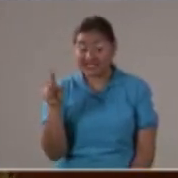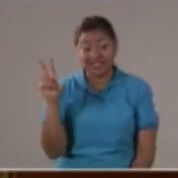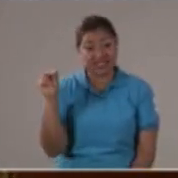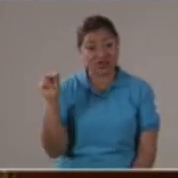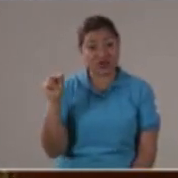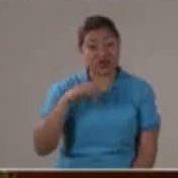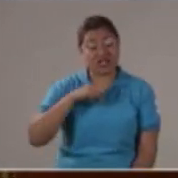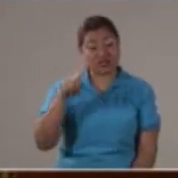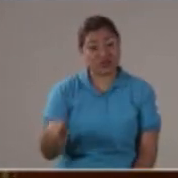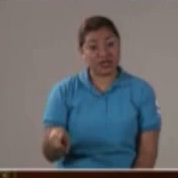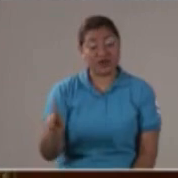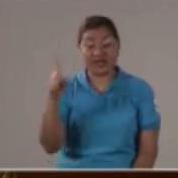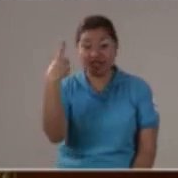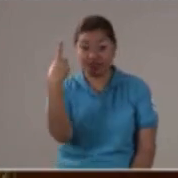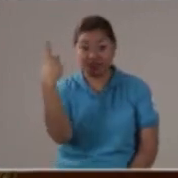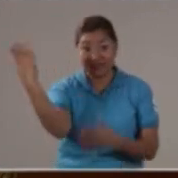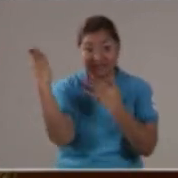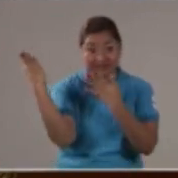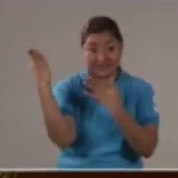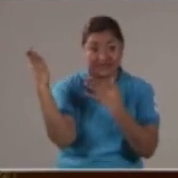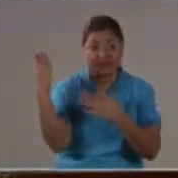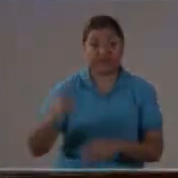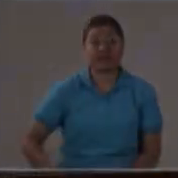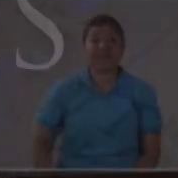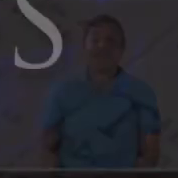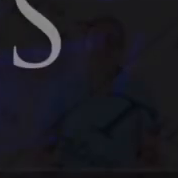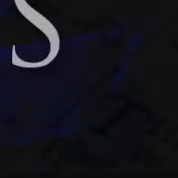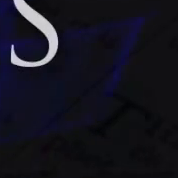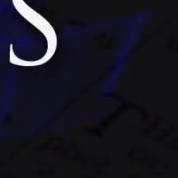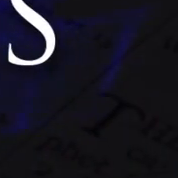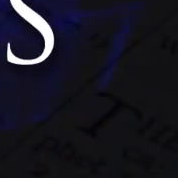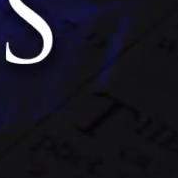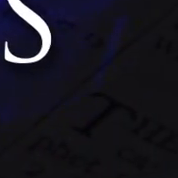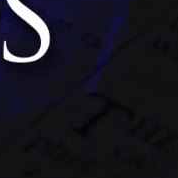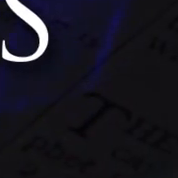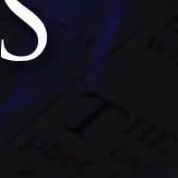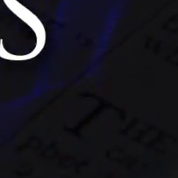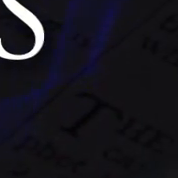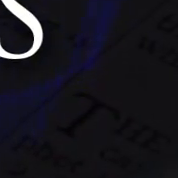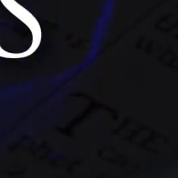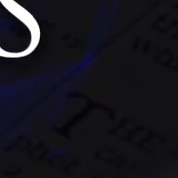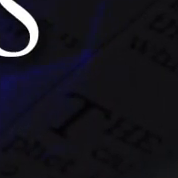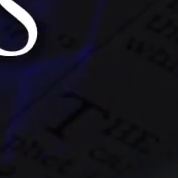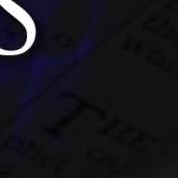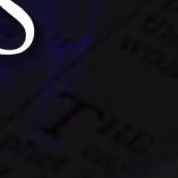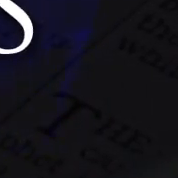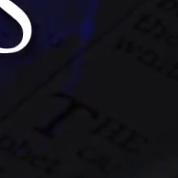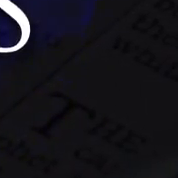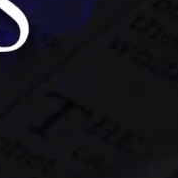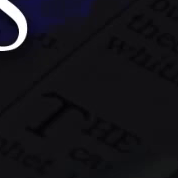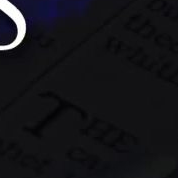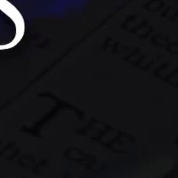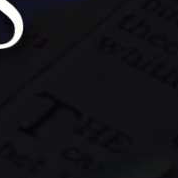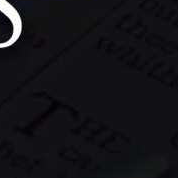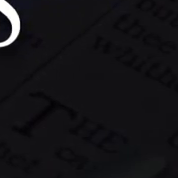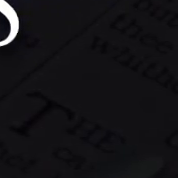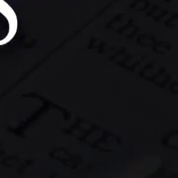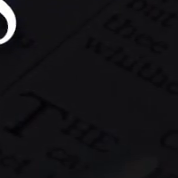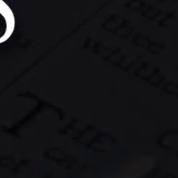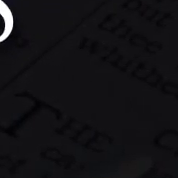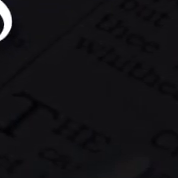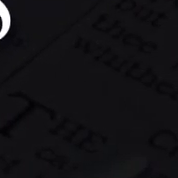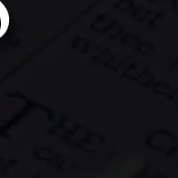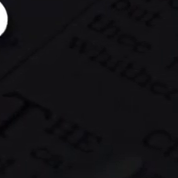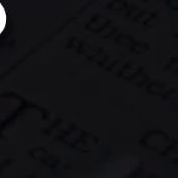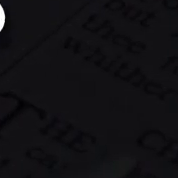anterior que estuvimos platicando. El tema se llamó la activación de las bendiciones. No